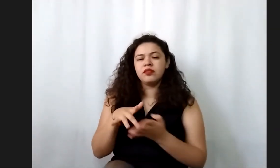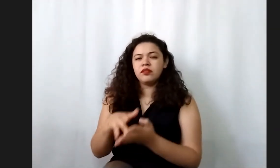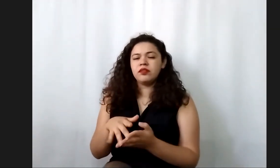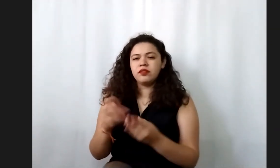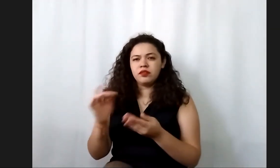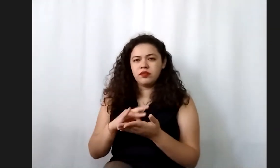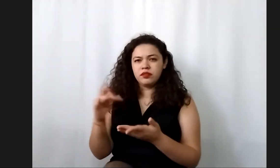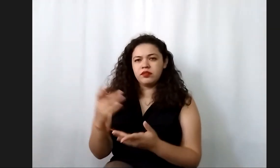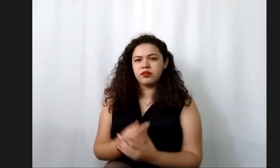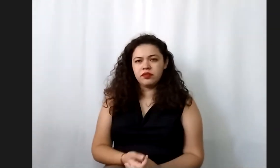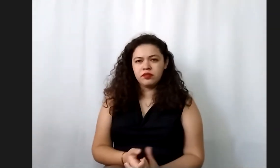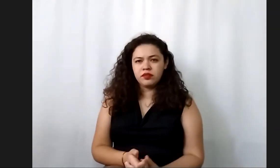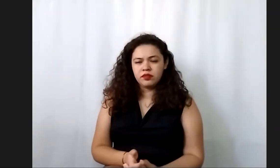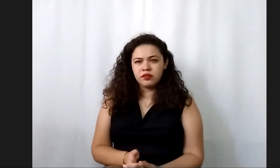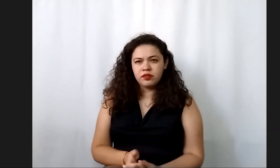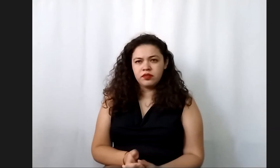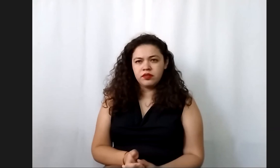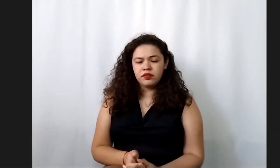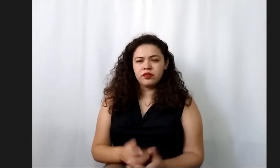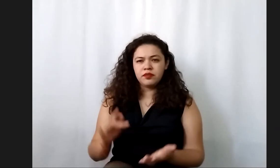mucho. Contrario.